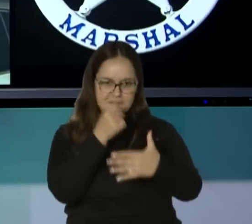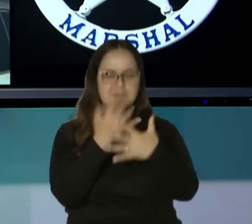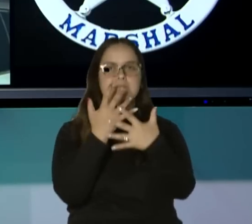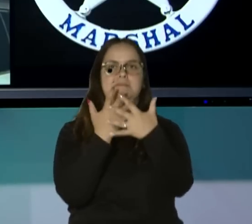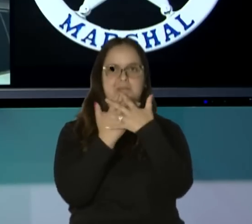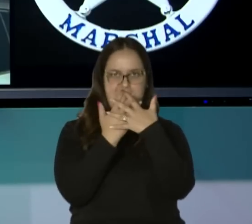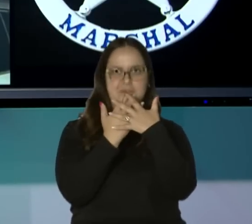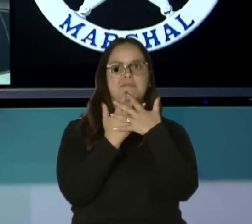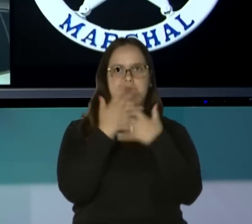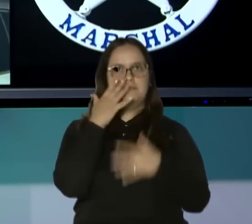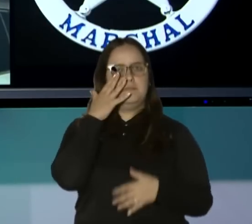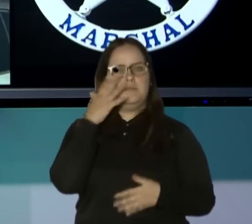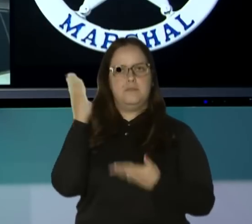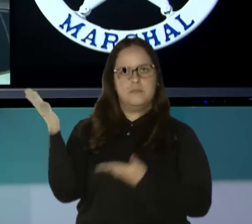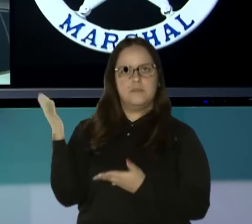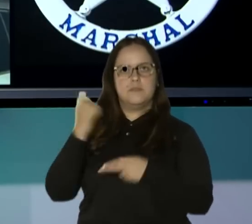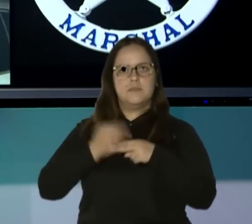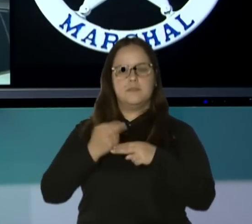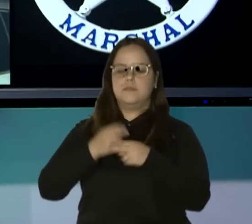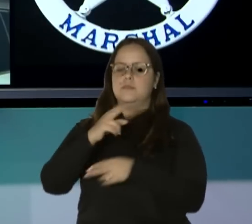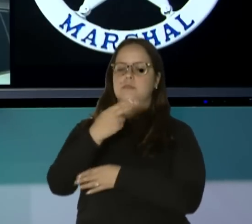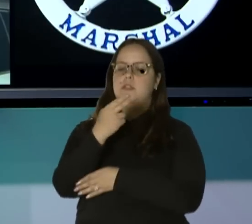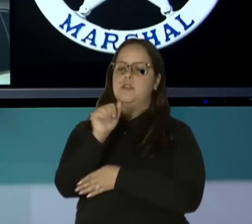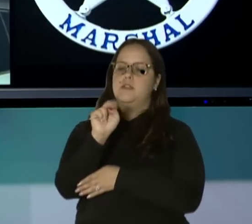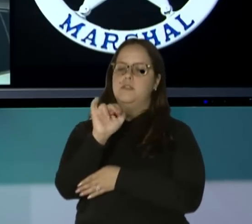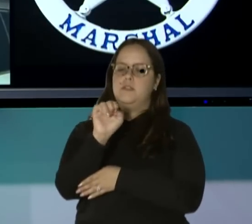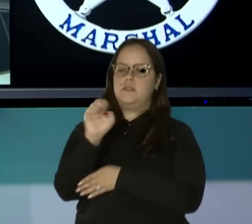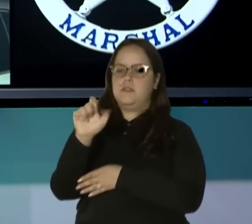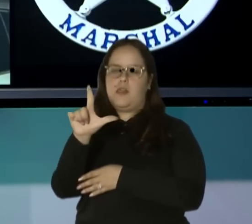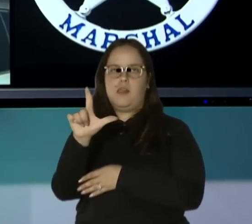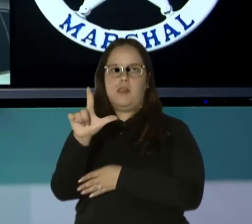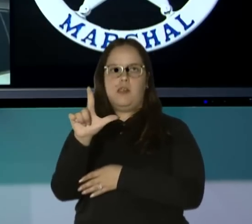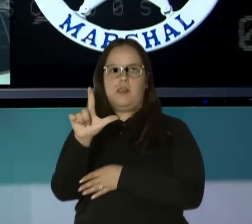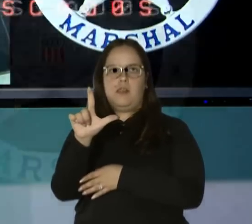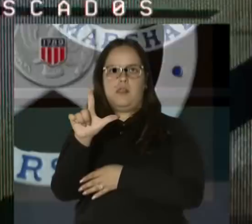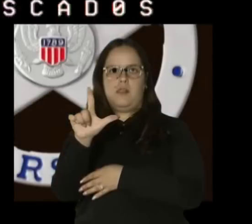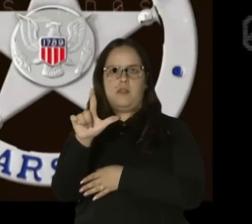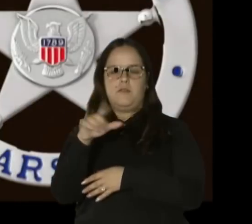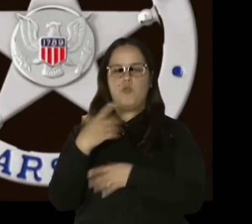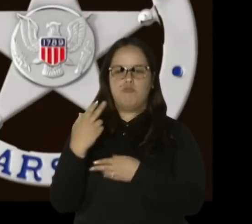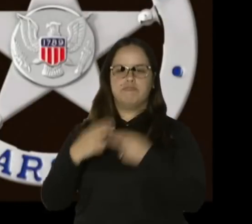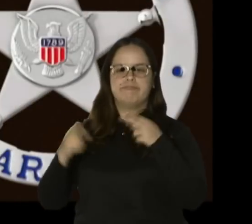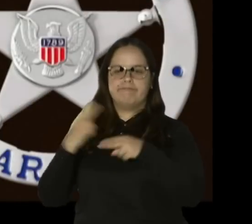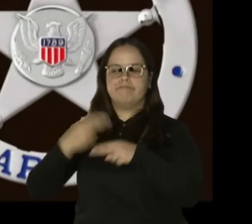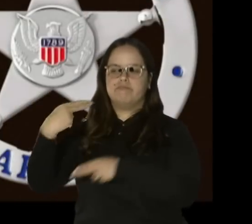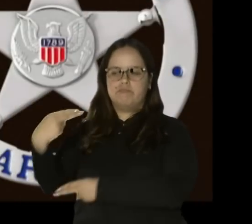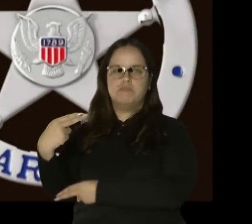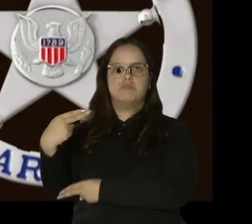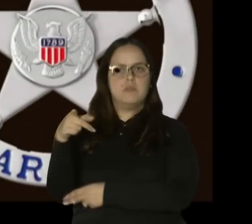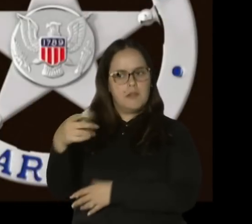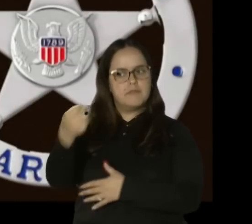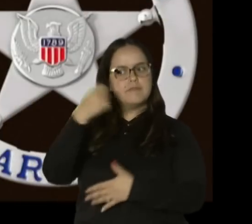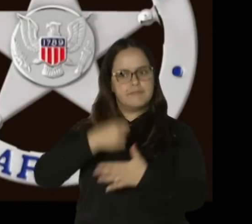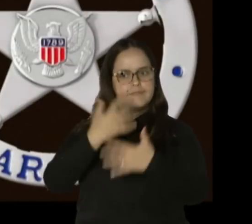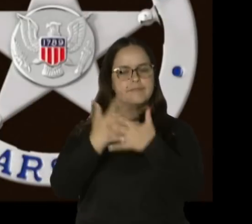se le conoce como Hansel, la H, y fue arrestado. Gracias a nuestra comunidad, gracias a nuestro pueblo